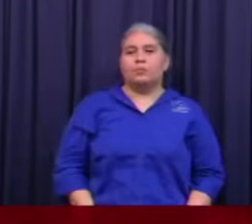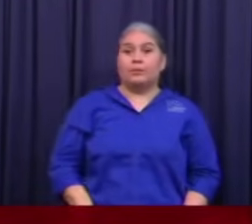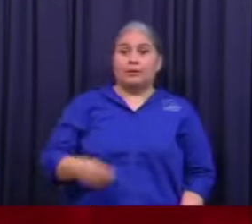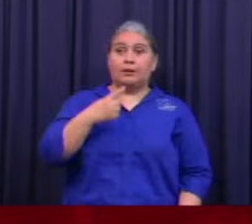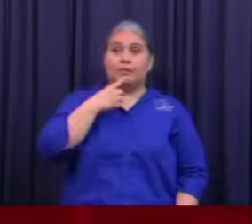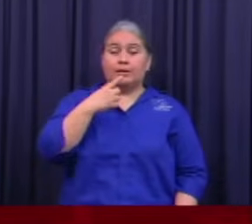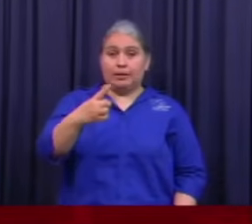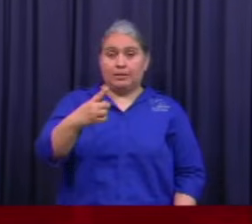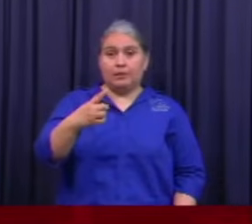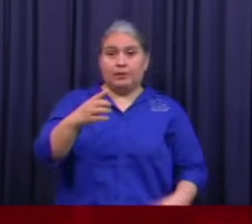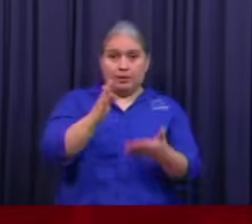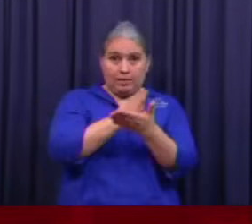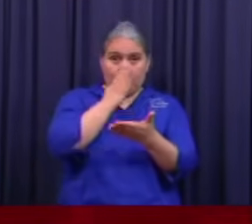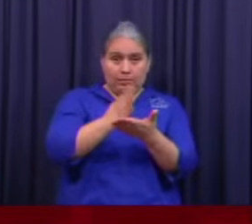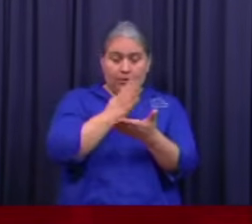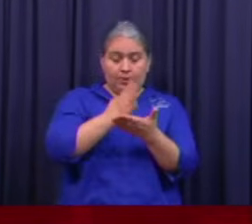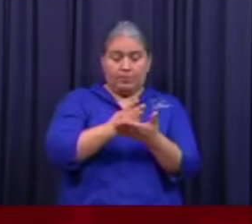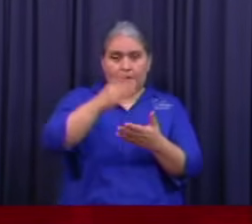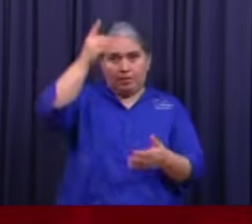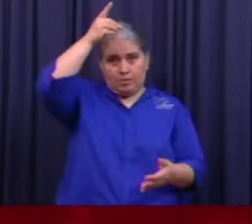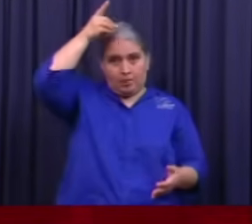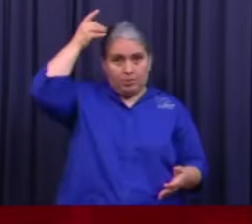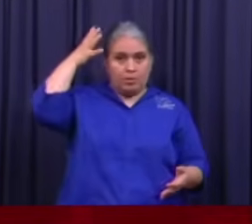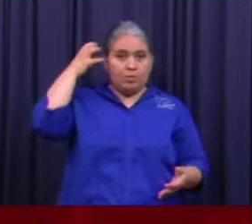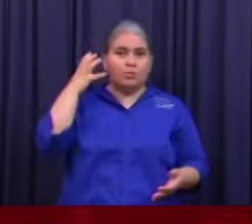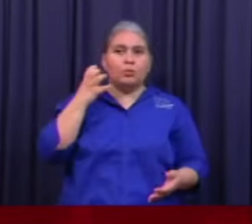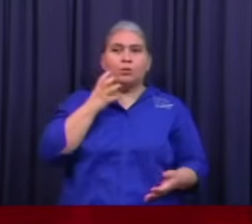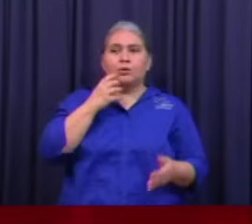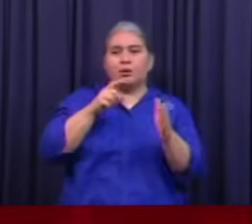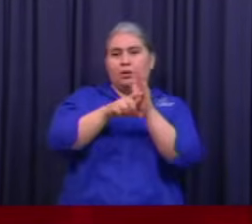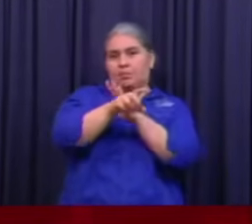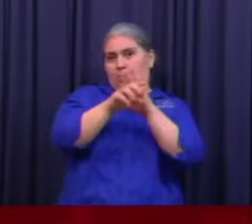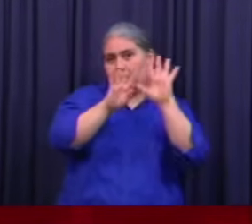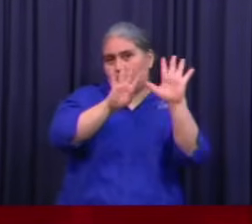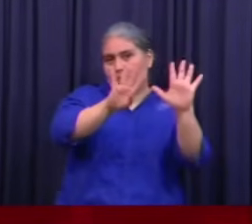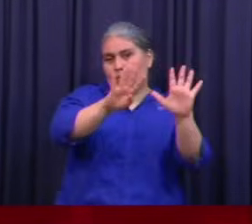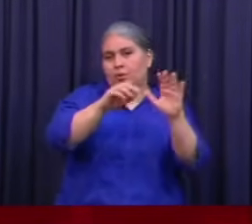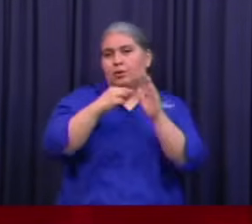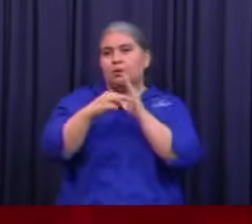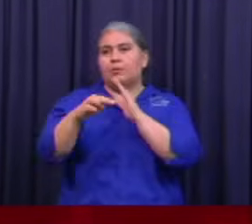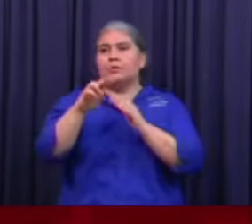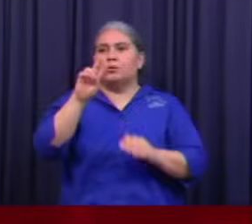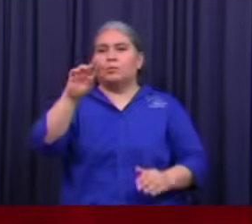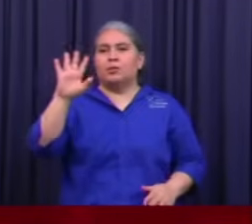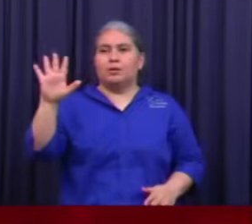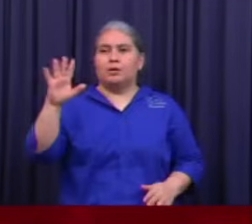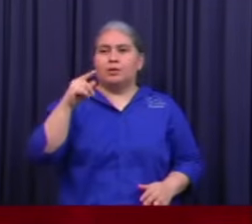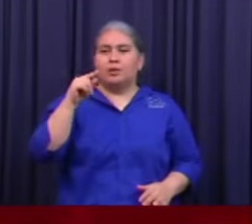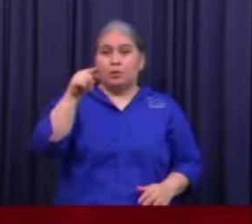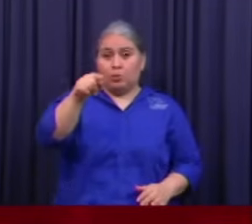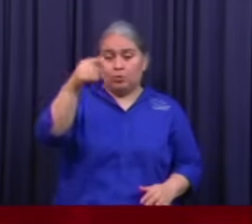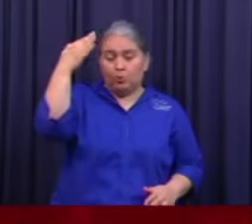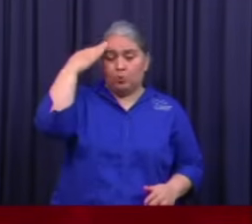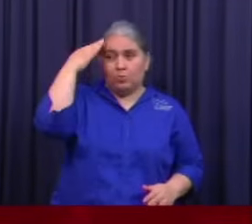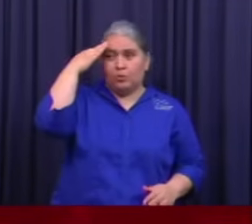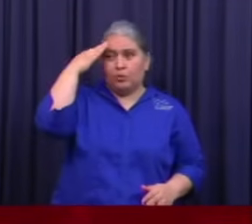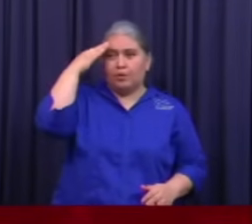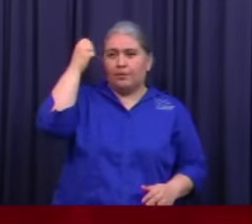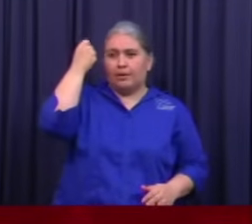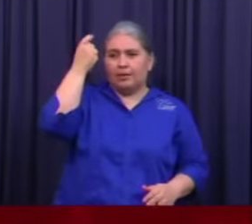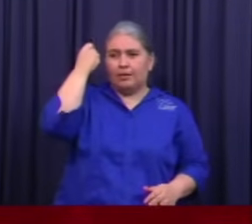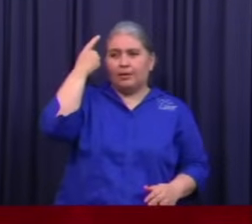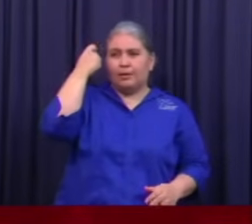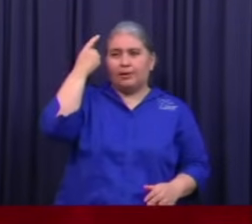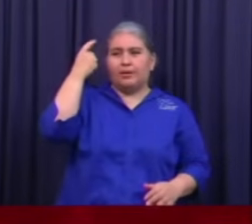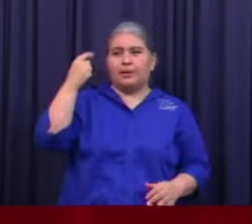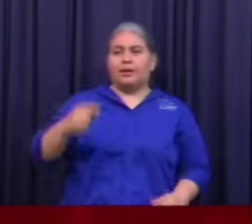desde la salida de la orden para restaurar y construir a Jerusalén Cuándo fue